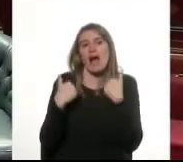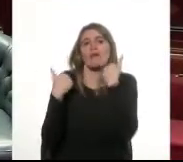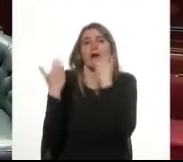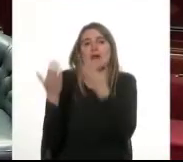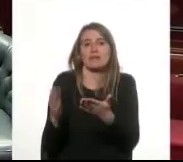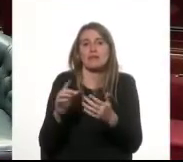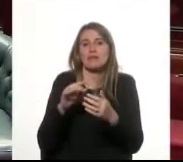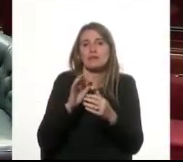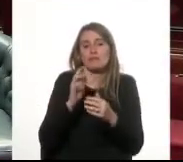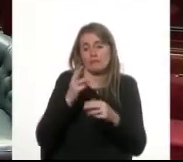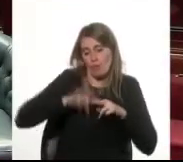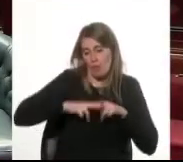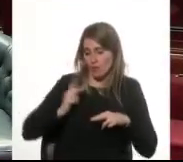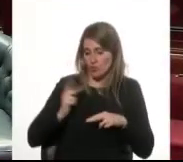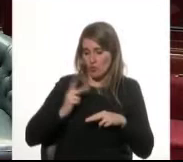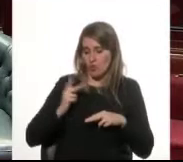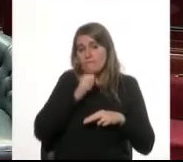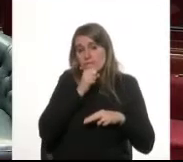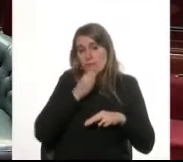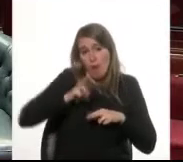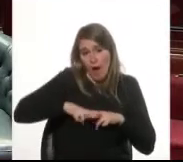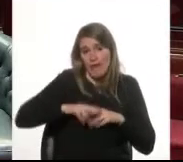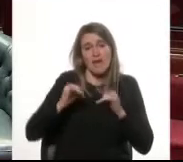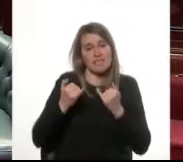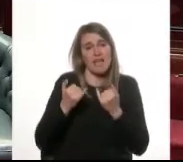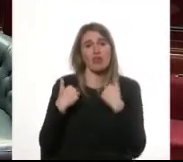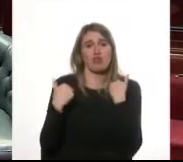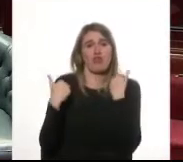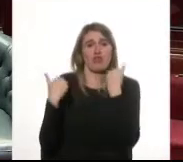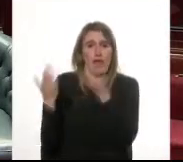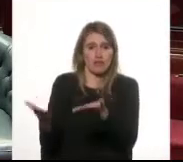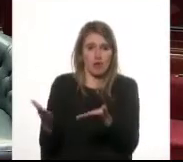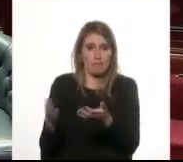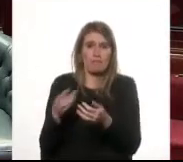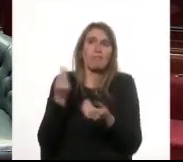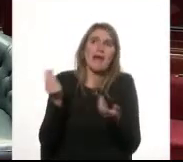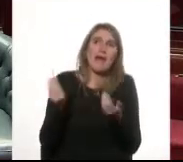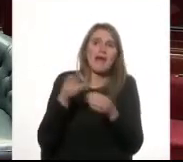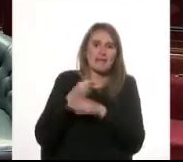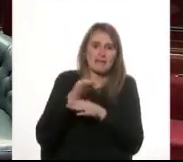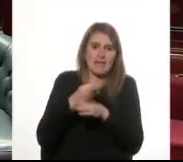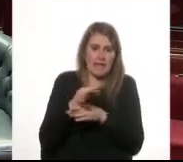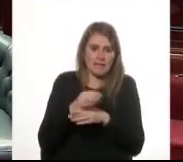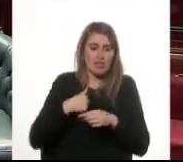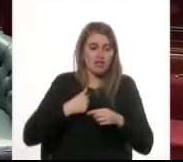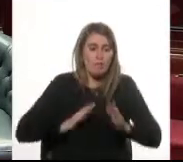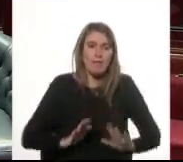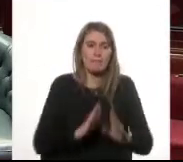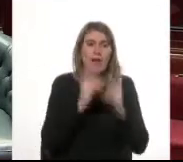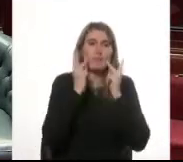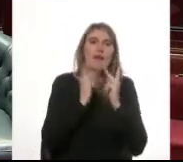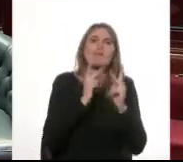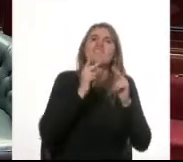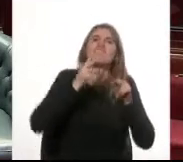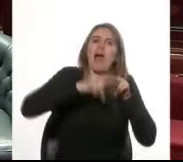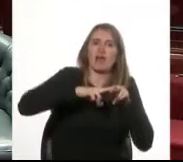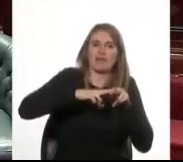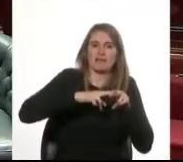enseñanza. Estamos viejos, hay que prepararse para el viaje.